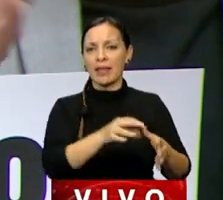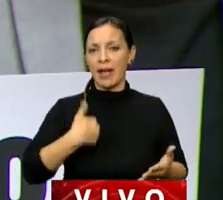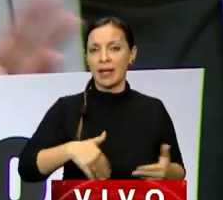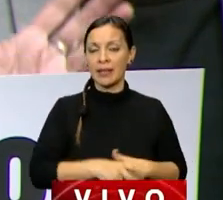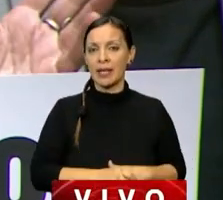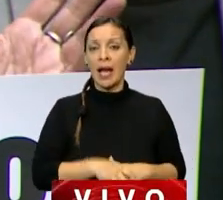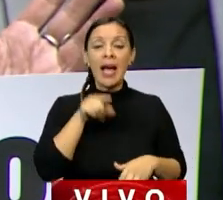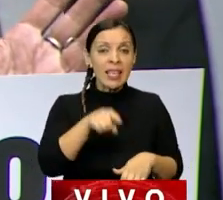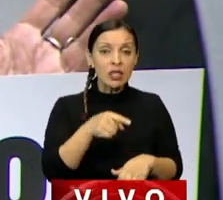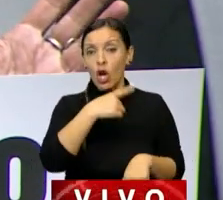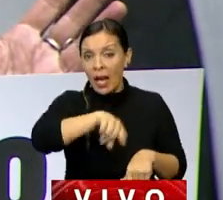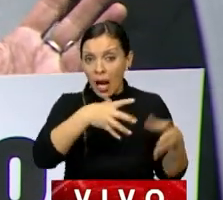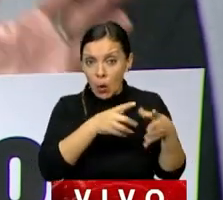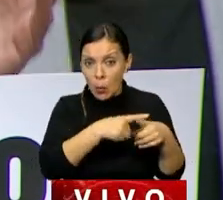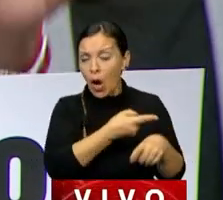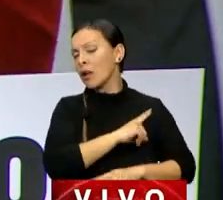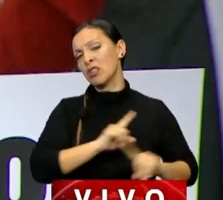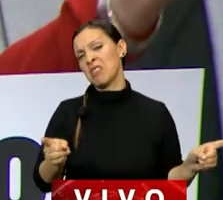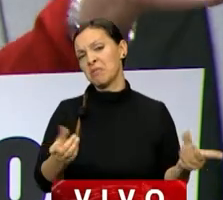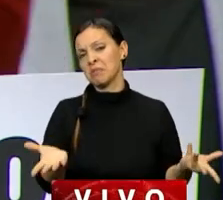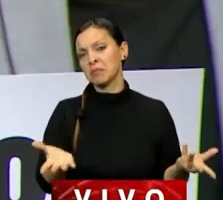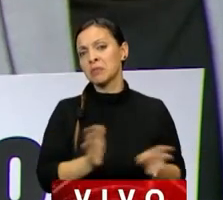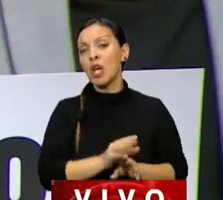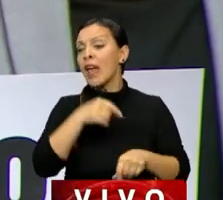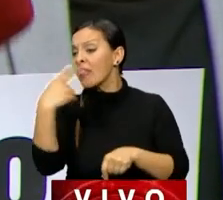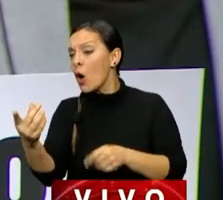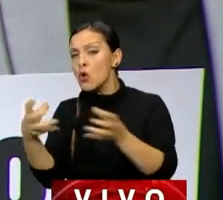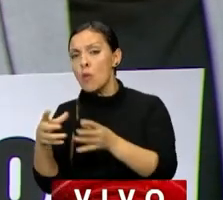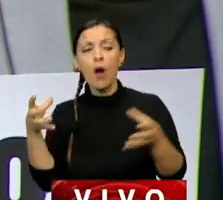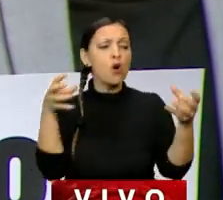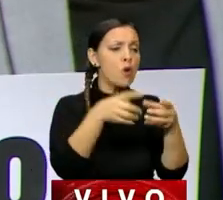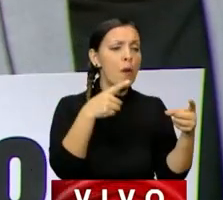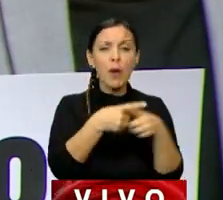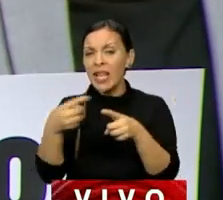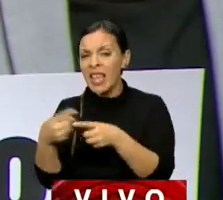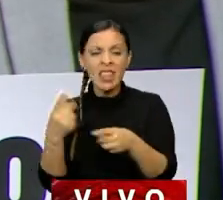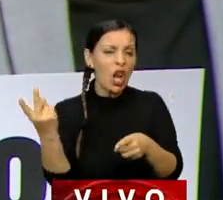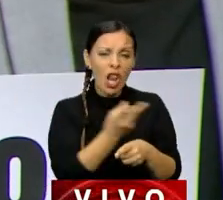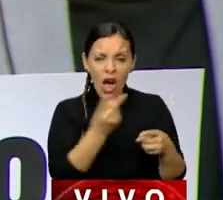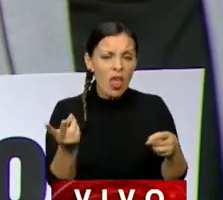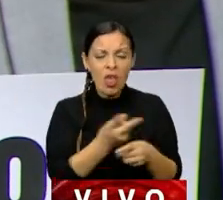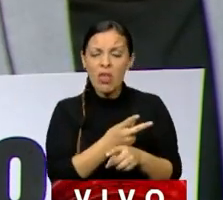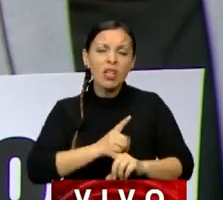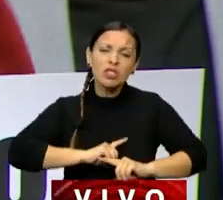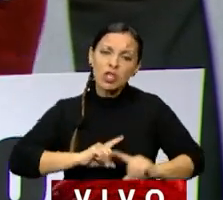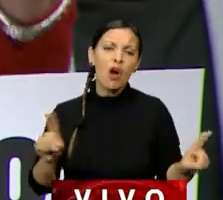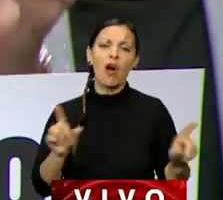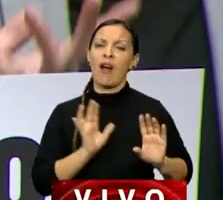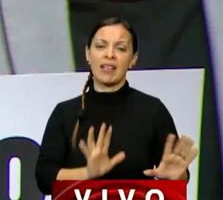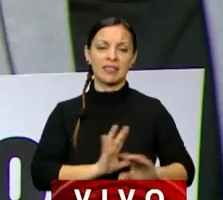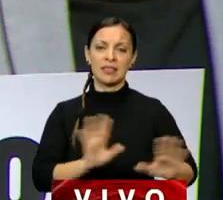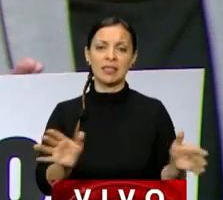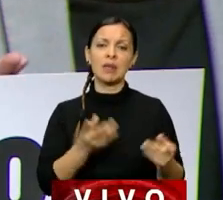está claro que eso no lo van a hacer las personas ni de uno ni de otro bloque mayoritario de esta Cámara, que tienen